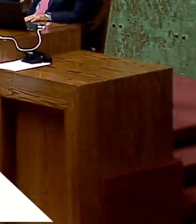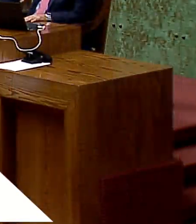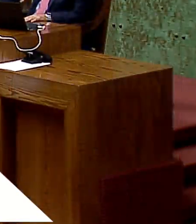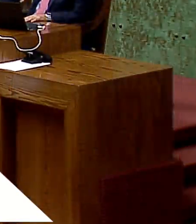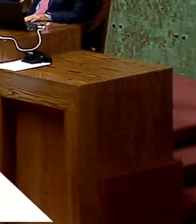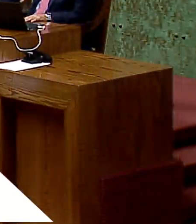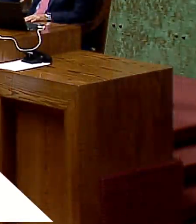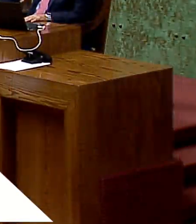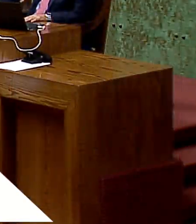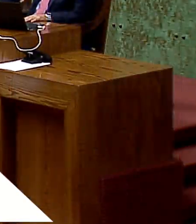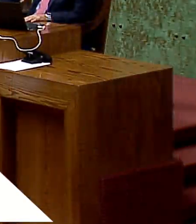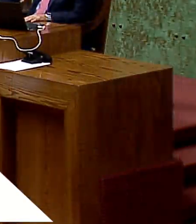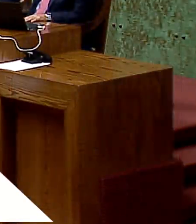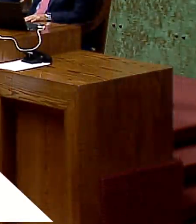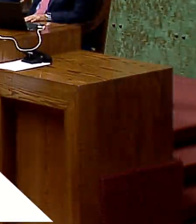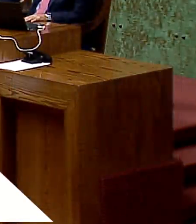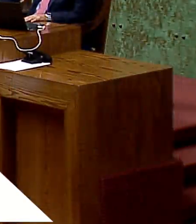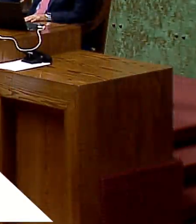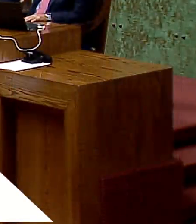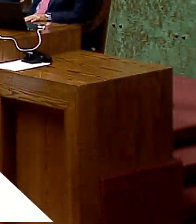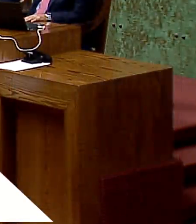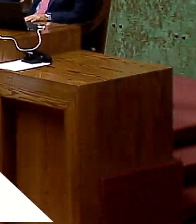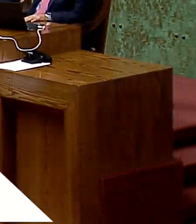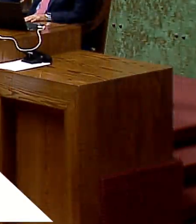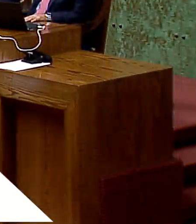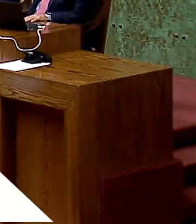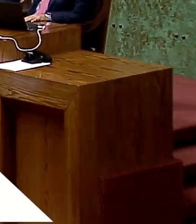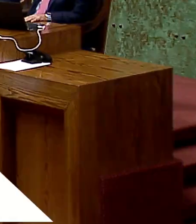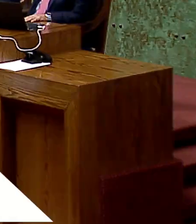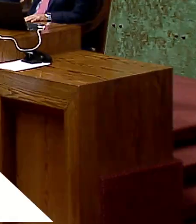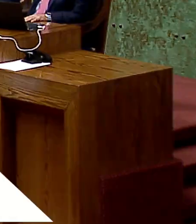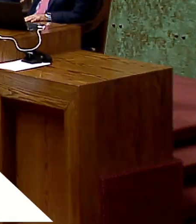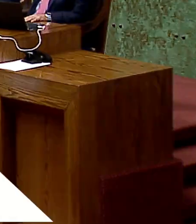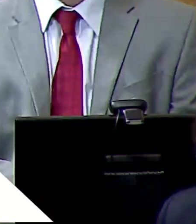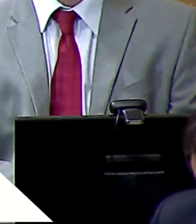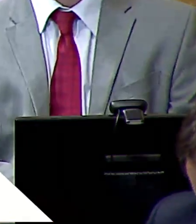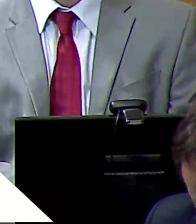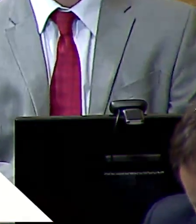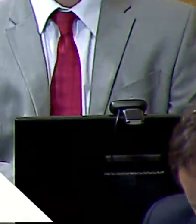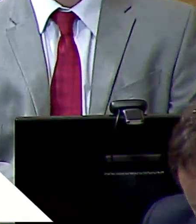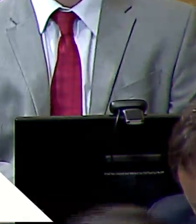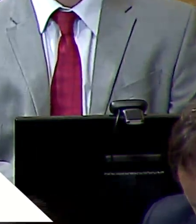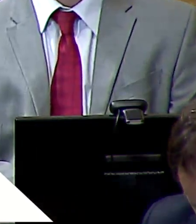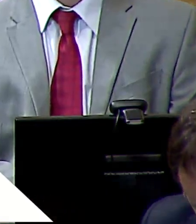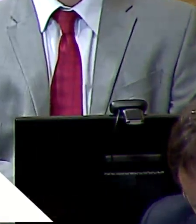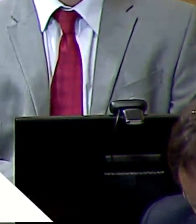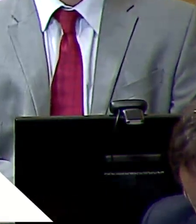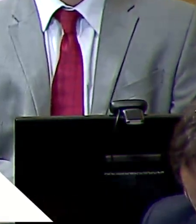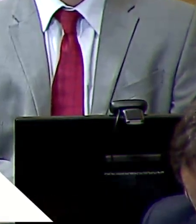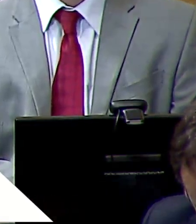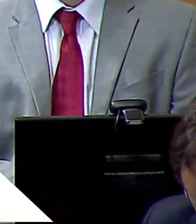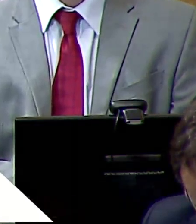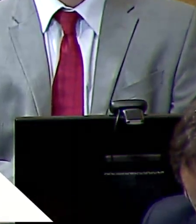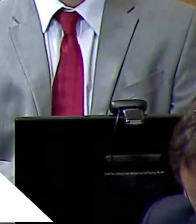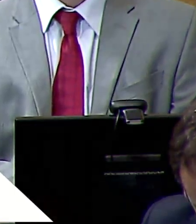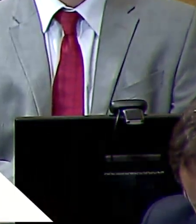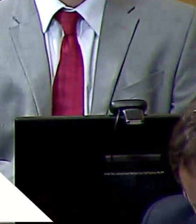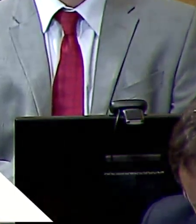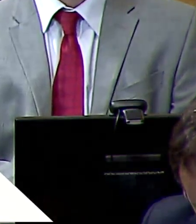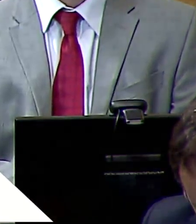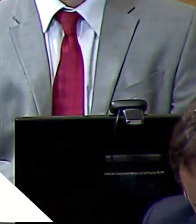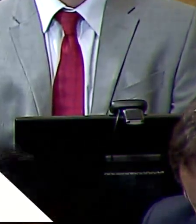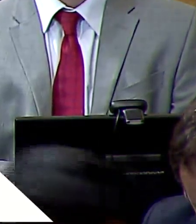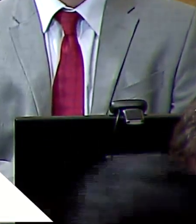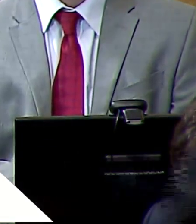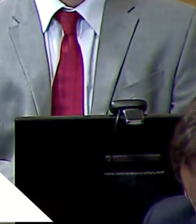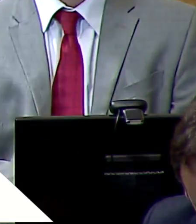ministro diputado coloma Le ofrezco la palabra Gracias presidente le quiero pedir una aclaración al ministro él ha señalado